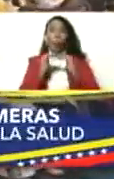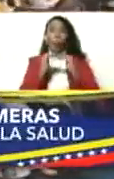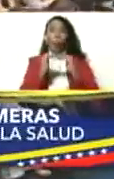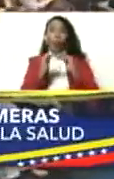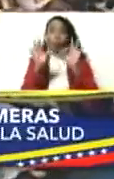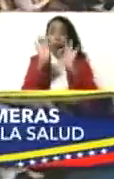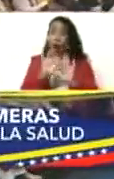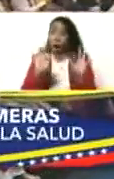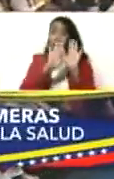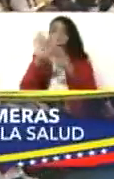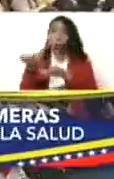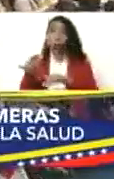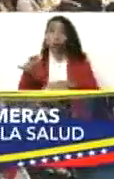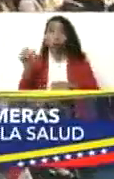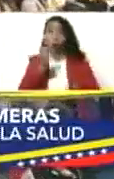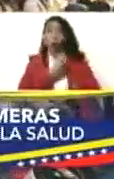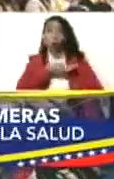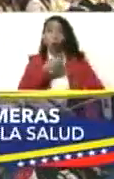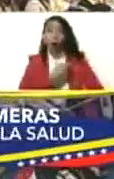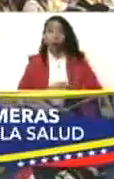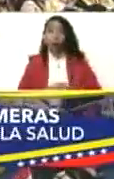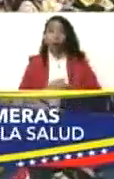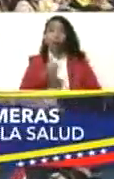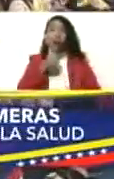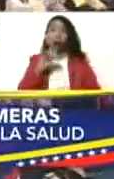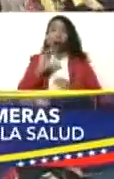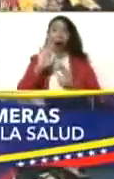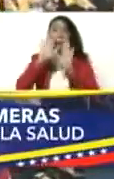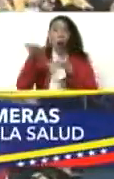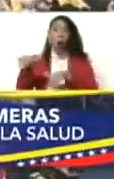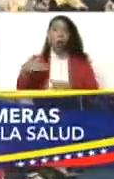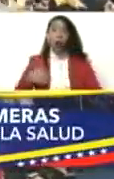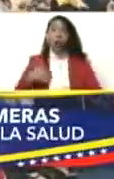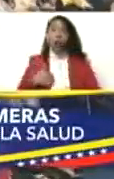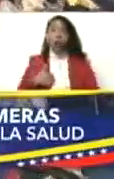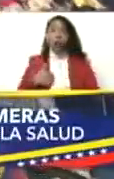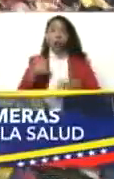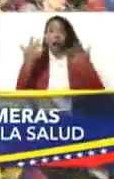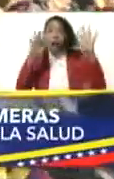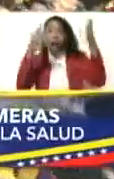Nadie. ¿Quién iba por Argentina?